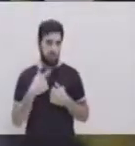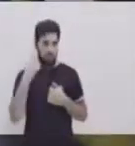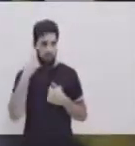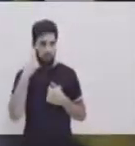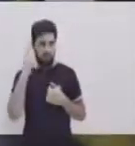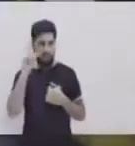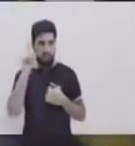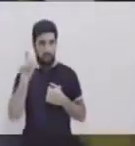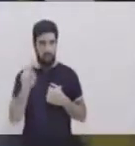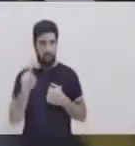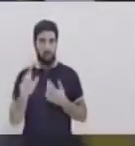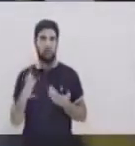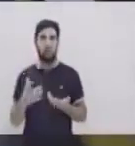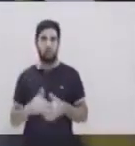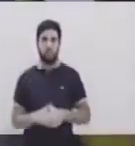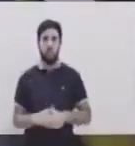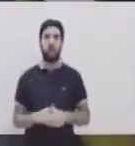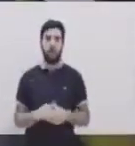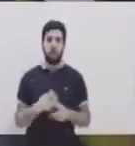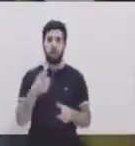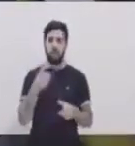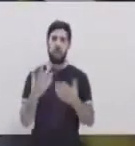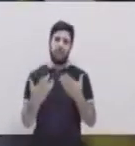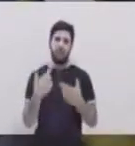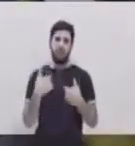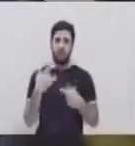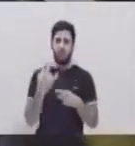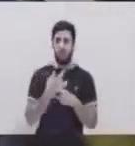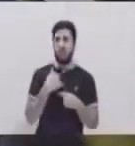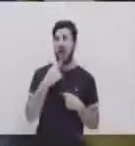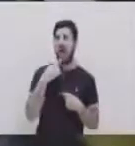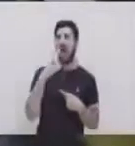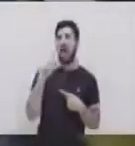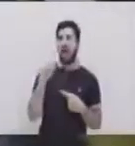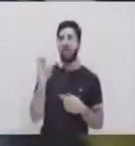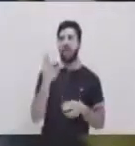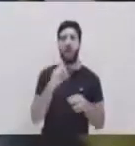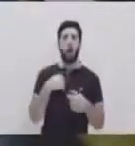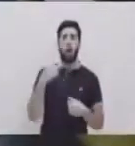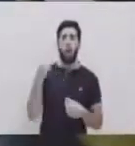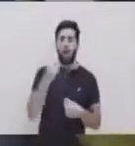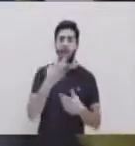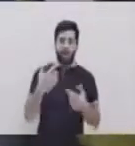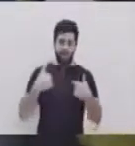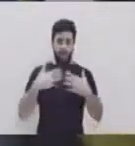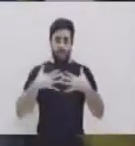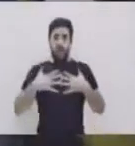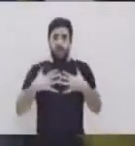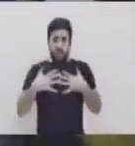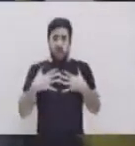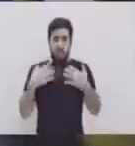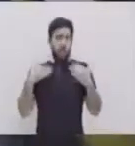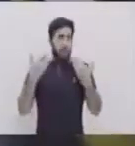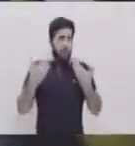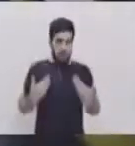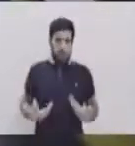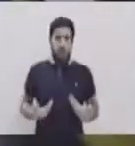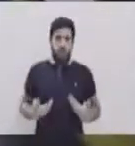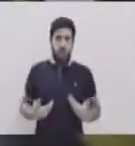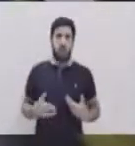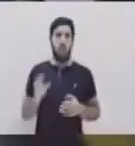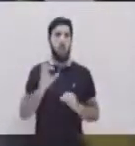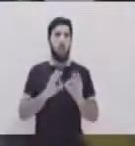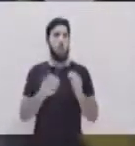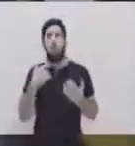Bueno, es lo que por ejemplo uno utiliza cuando habla o cuando canta, que en esta parte de acá del pecho se podría decir, pero